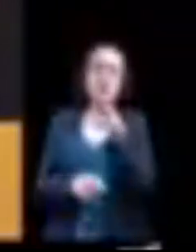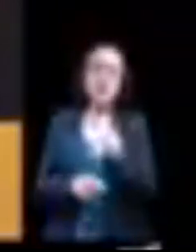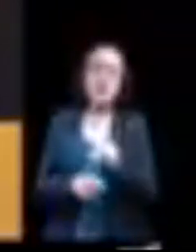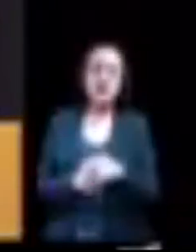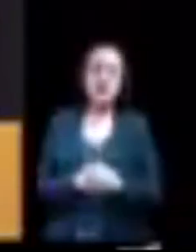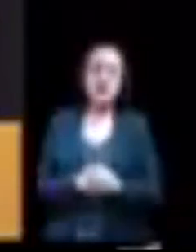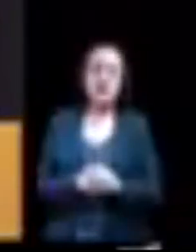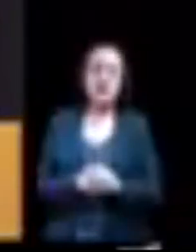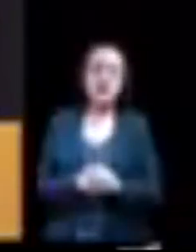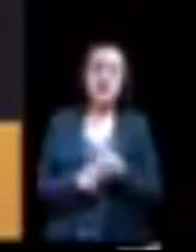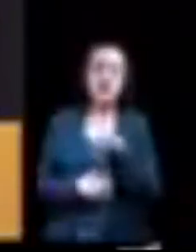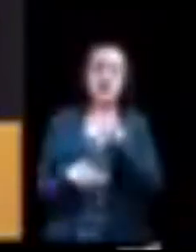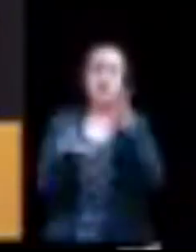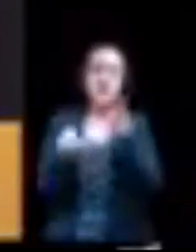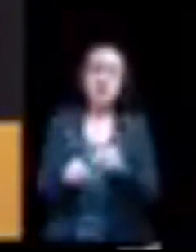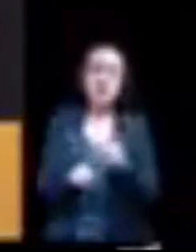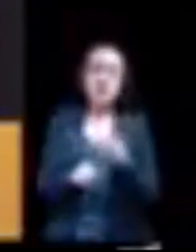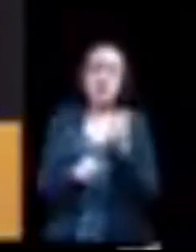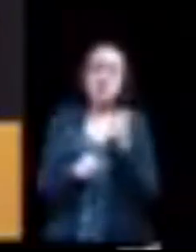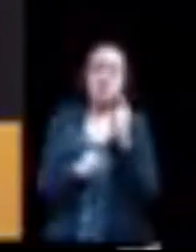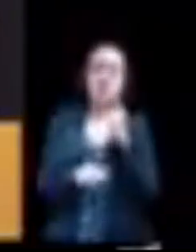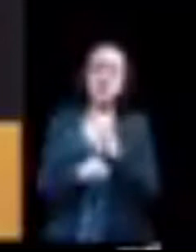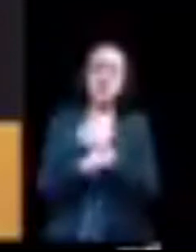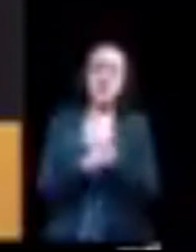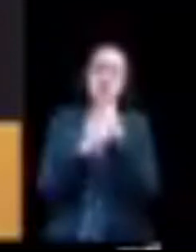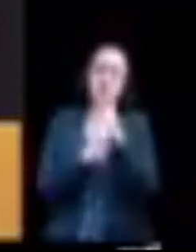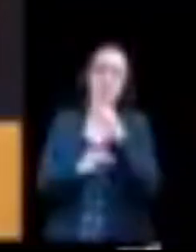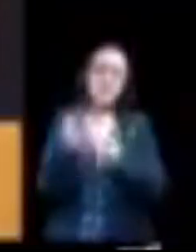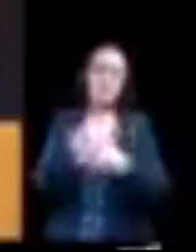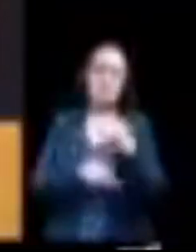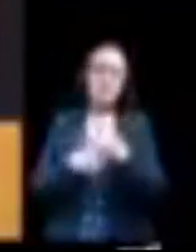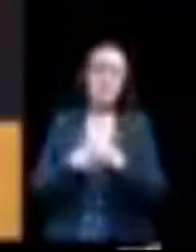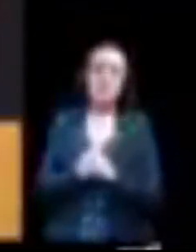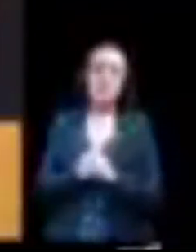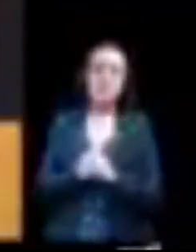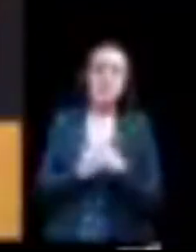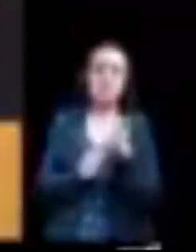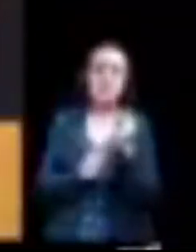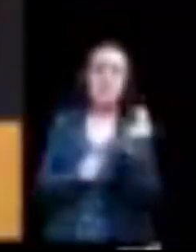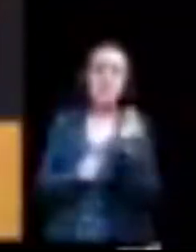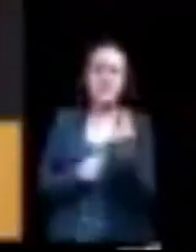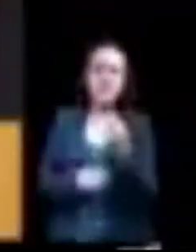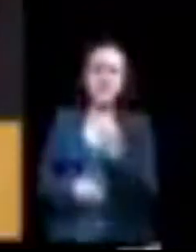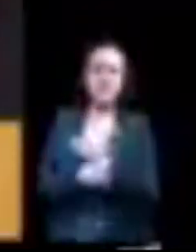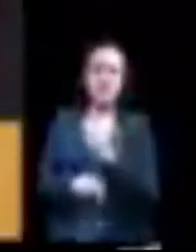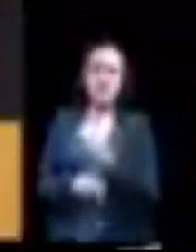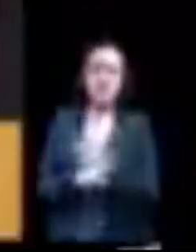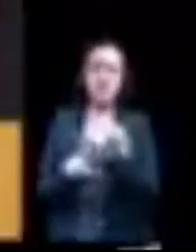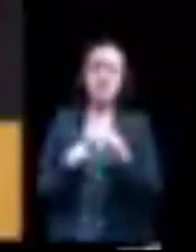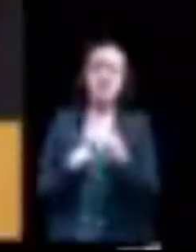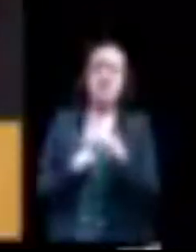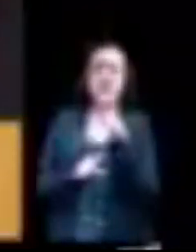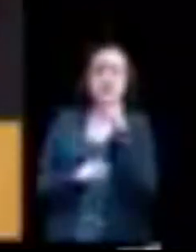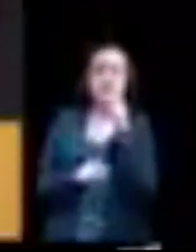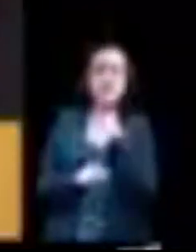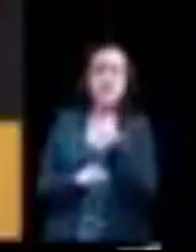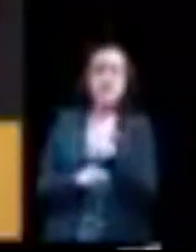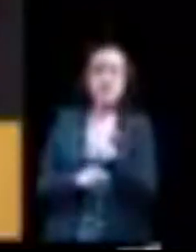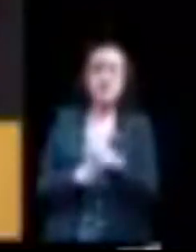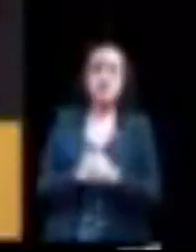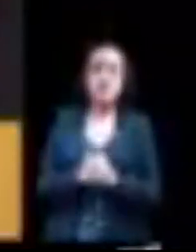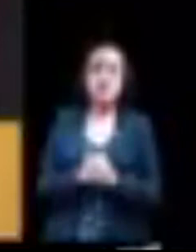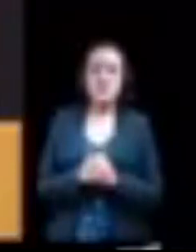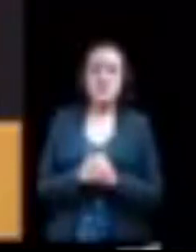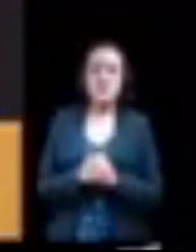me bloqueó el micrófono. Te lo escucho y le pido respeto. No, y no hay necesidad. Y no hay necesidad de que usted. No hay necesidad